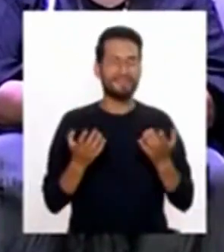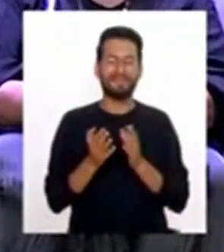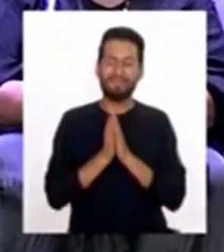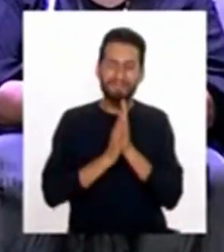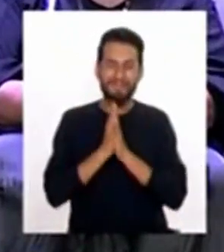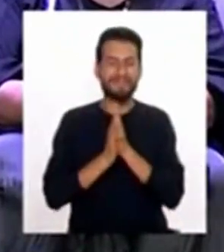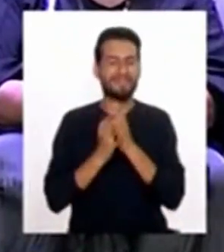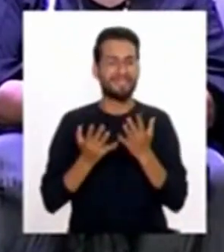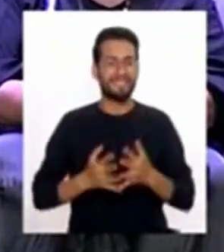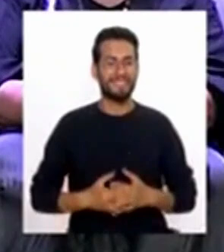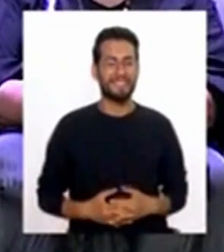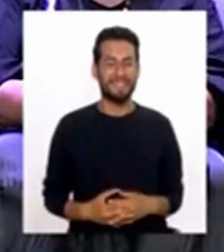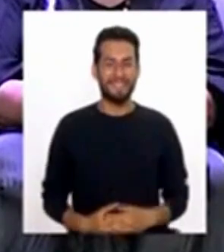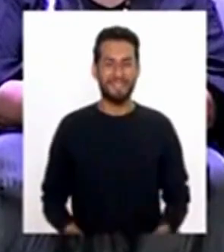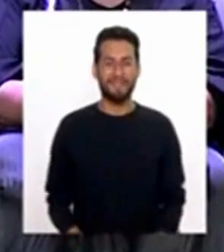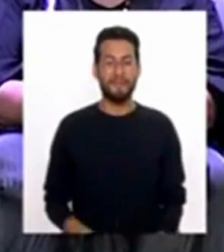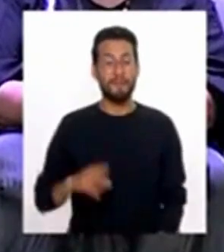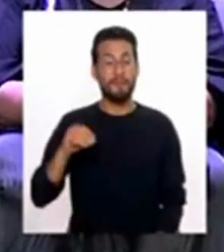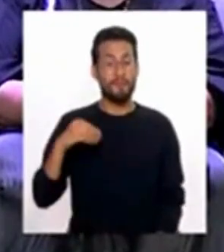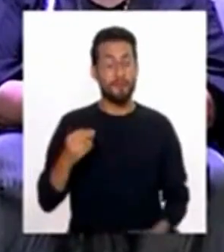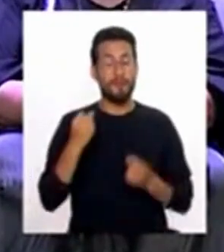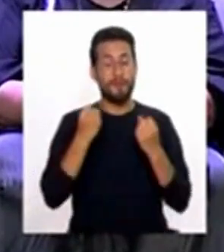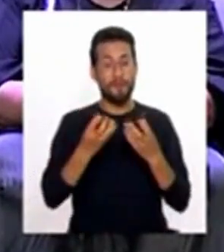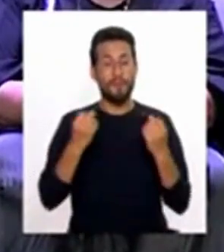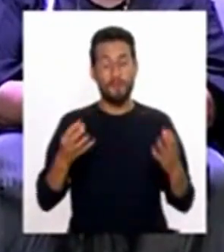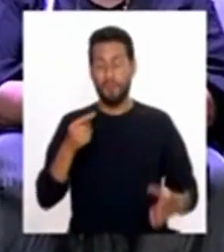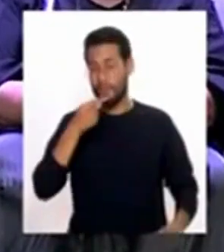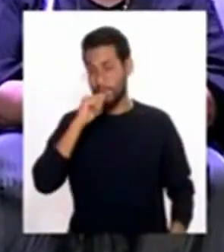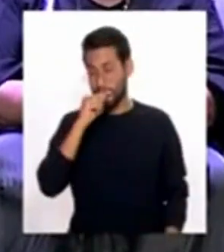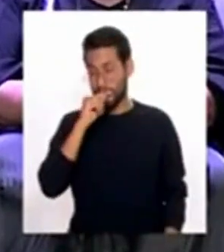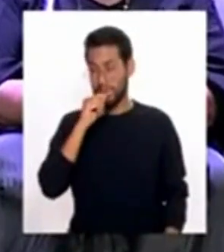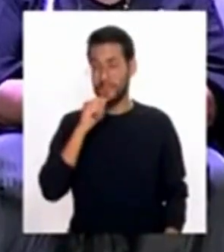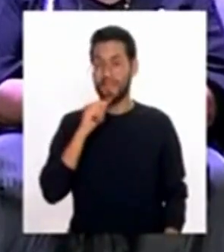emocionalmente también, porque hay muchas mujeres